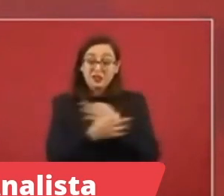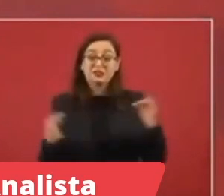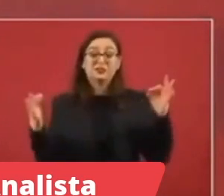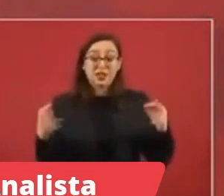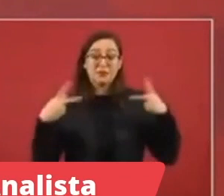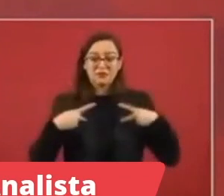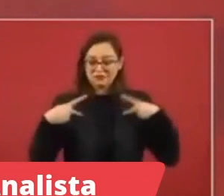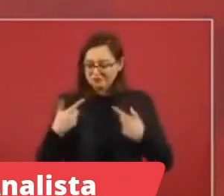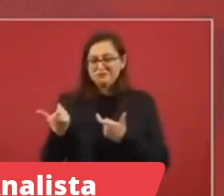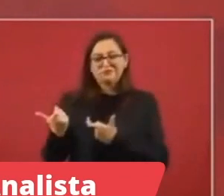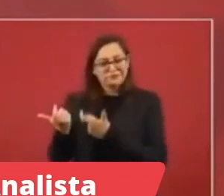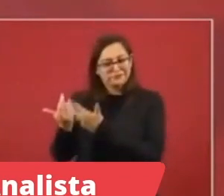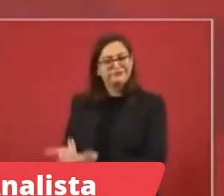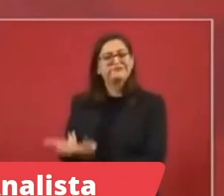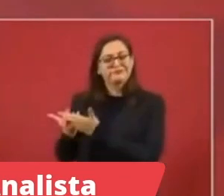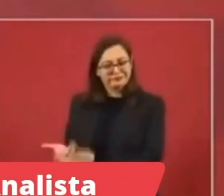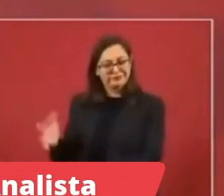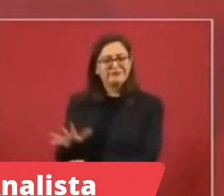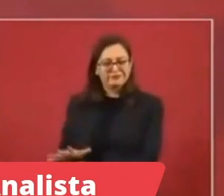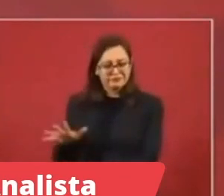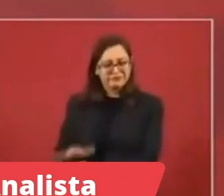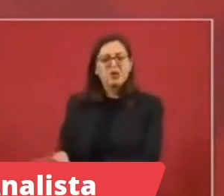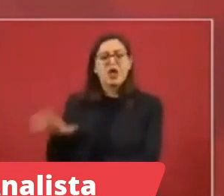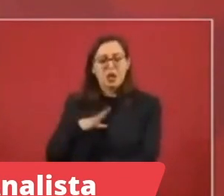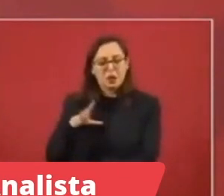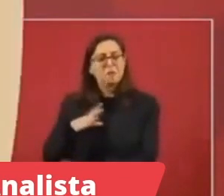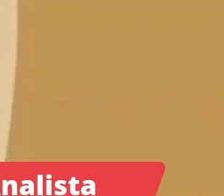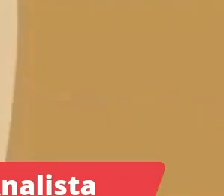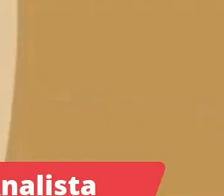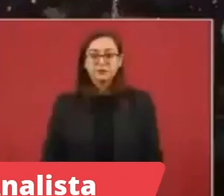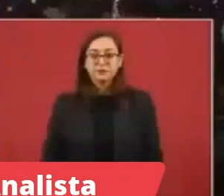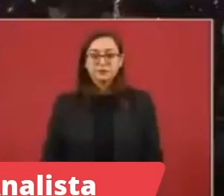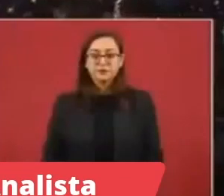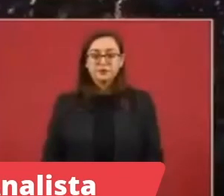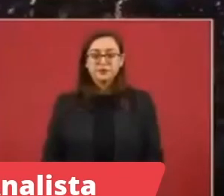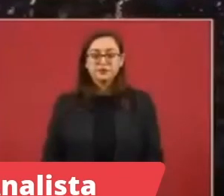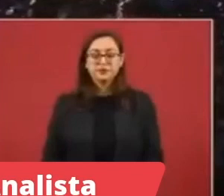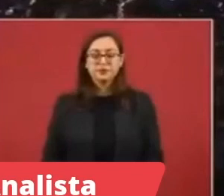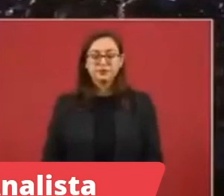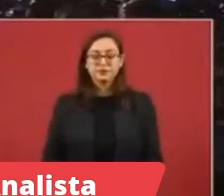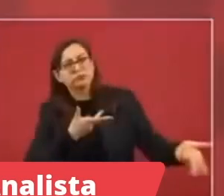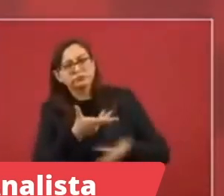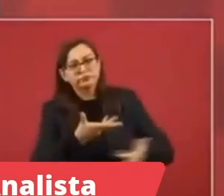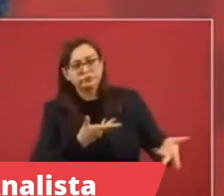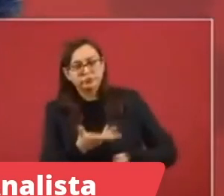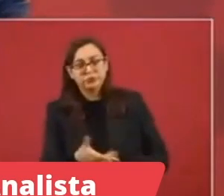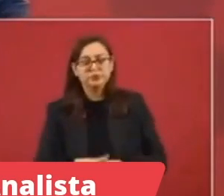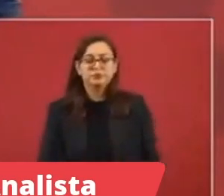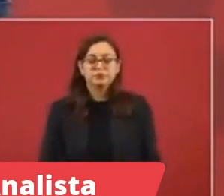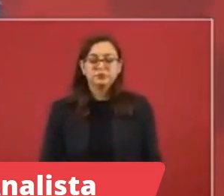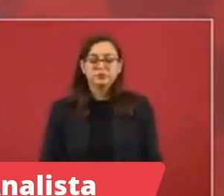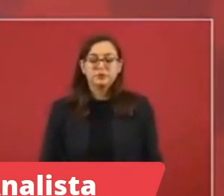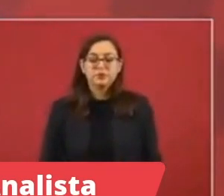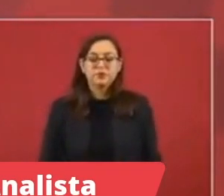población, el pueblo. Ahora, López Obrador todos los días soluciona a